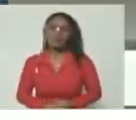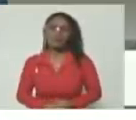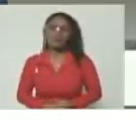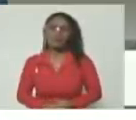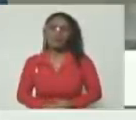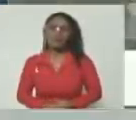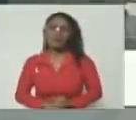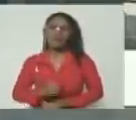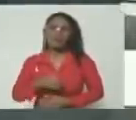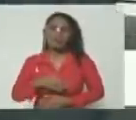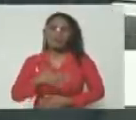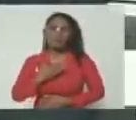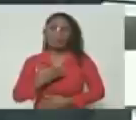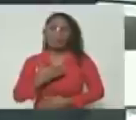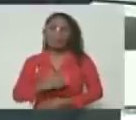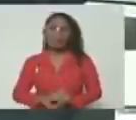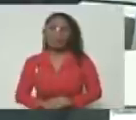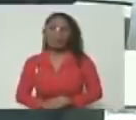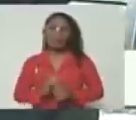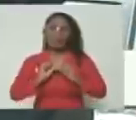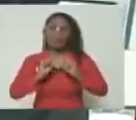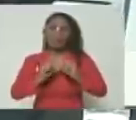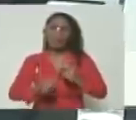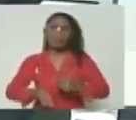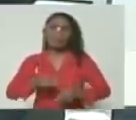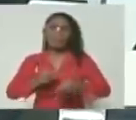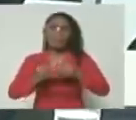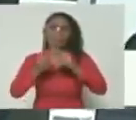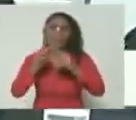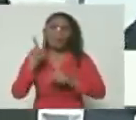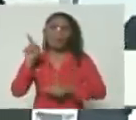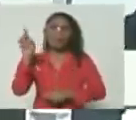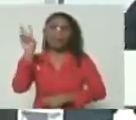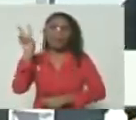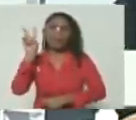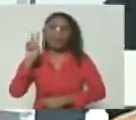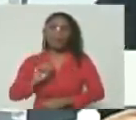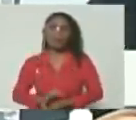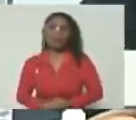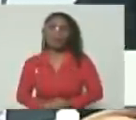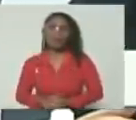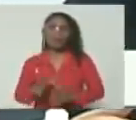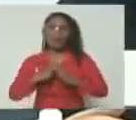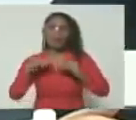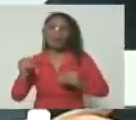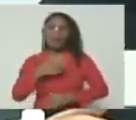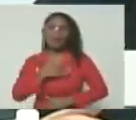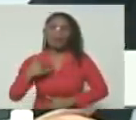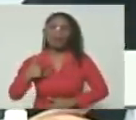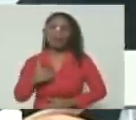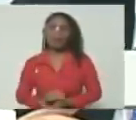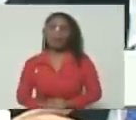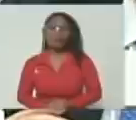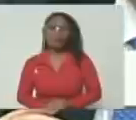Y podamos seguir construyendo esa Venezuela que todos aspiramos.